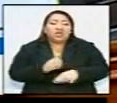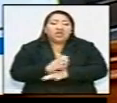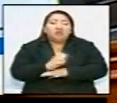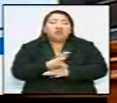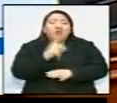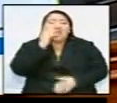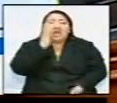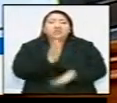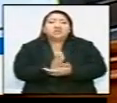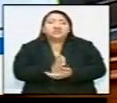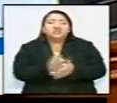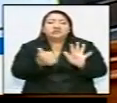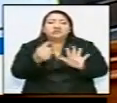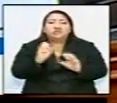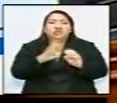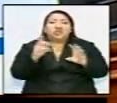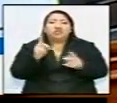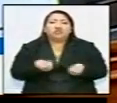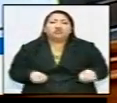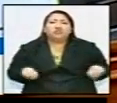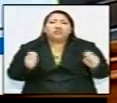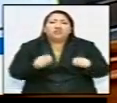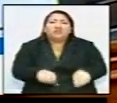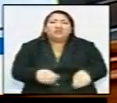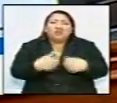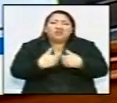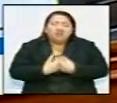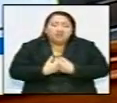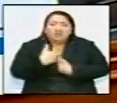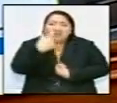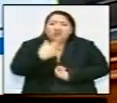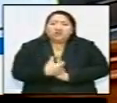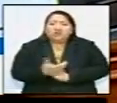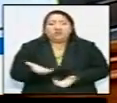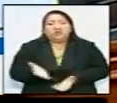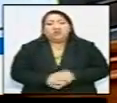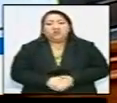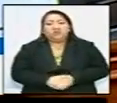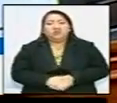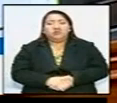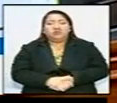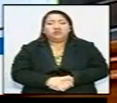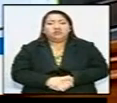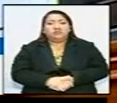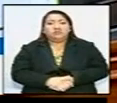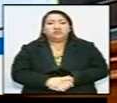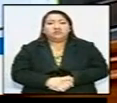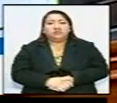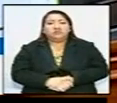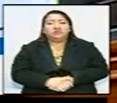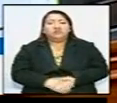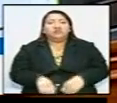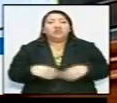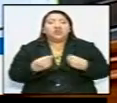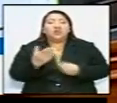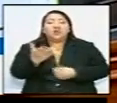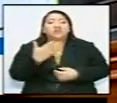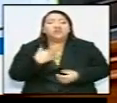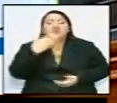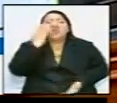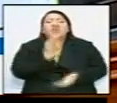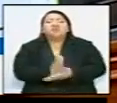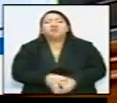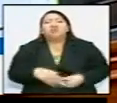recomiende la sanción de 60 días de suspensión contra mi persona? ¿Por qué solicitan mi